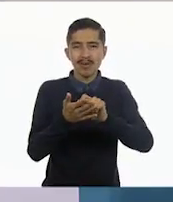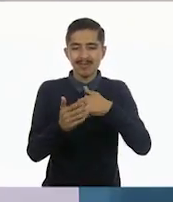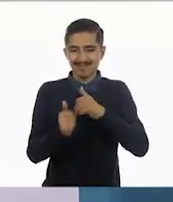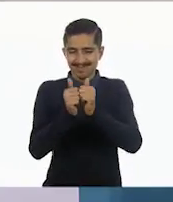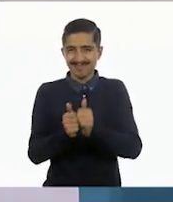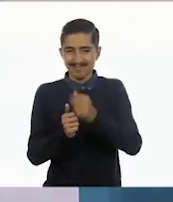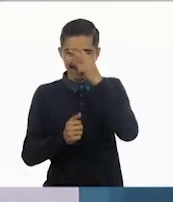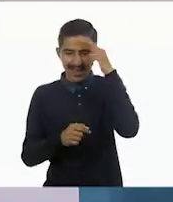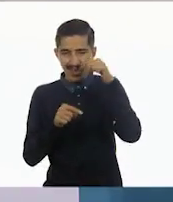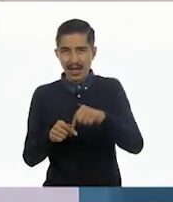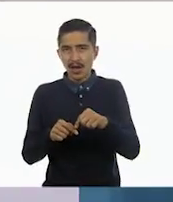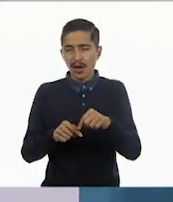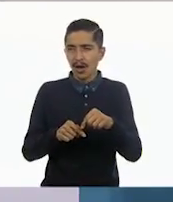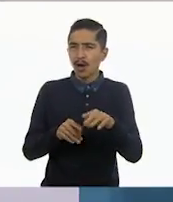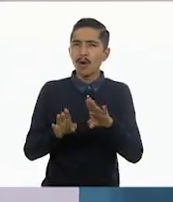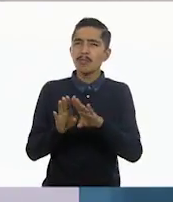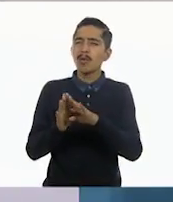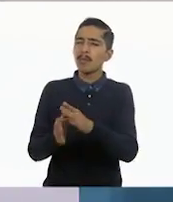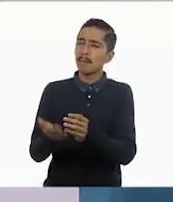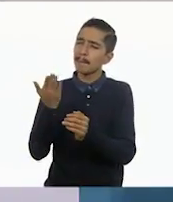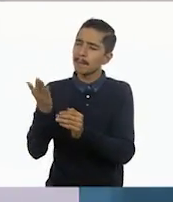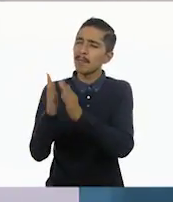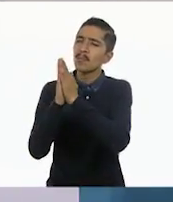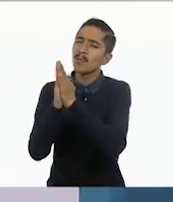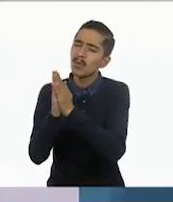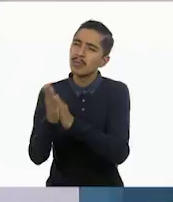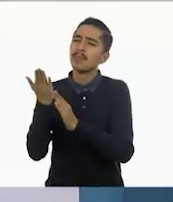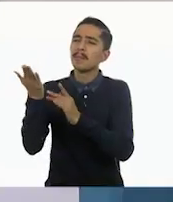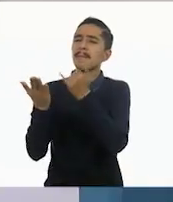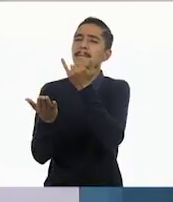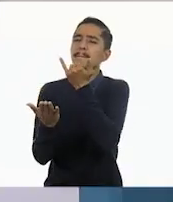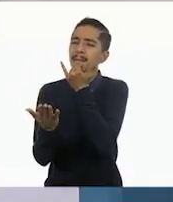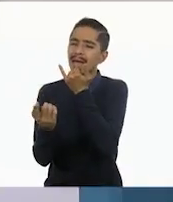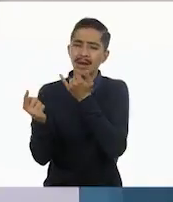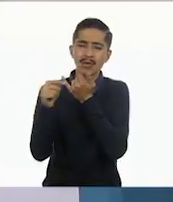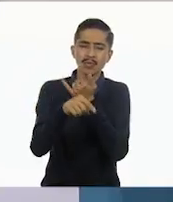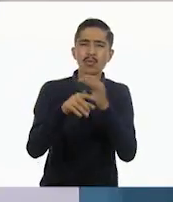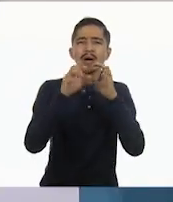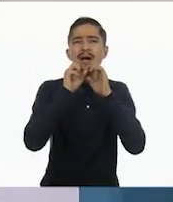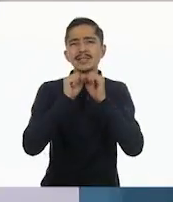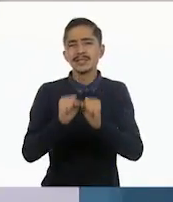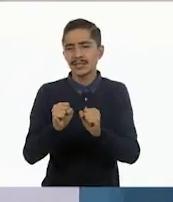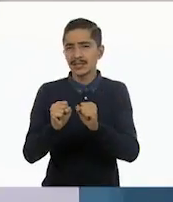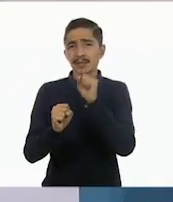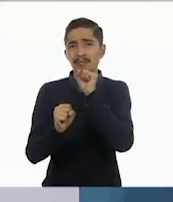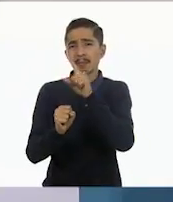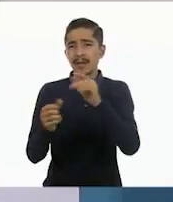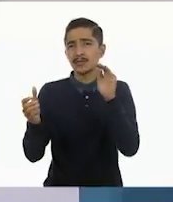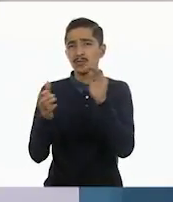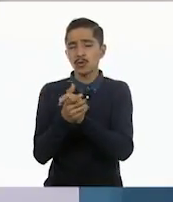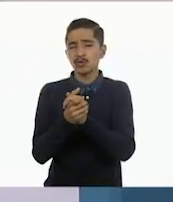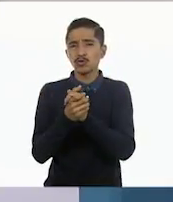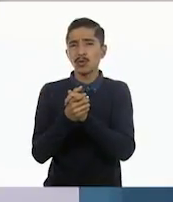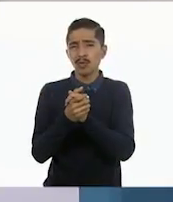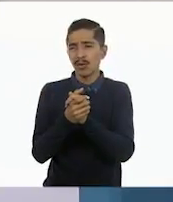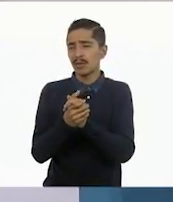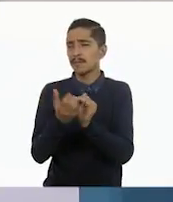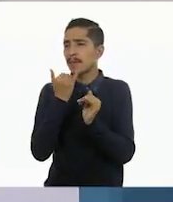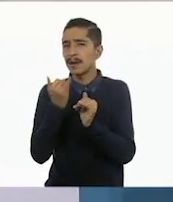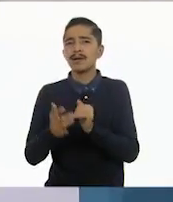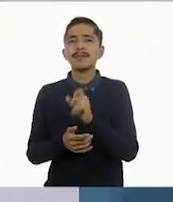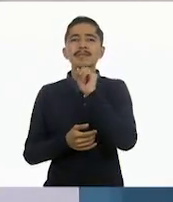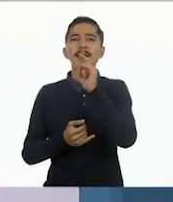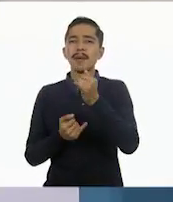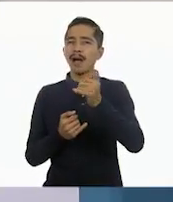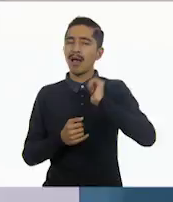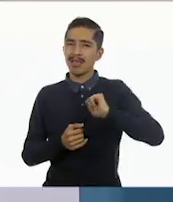y además la forma en la que le suplicó al presidente Juárez que perdonara la vida del emperador y la de su esposo. También tenemos la prensa de